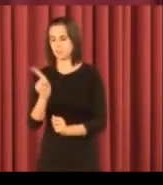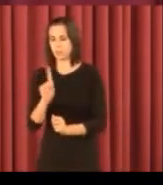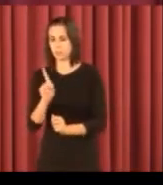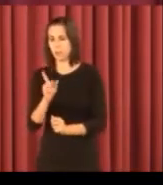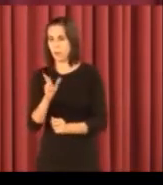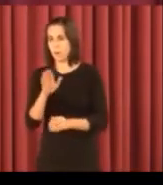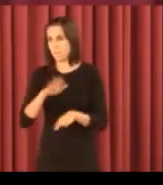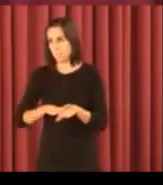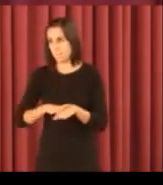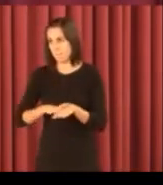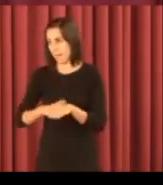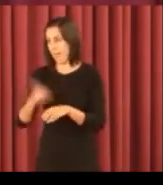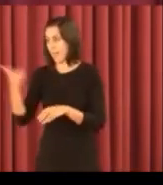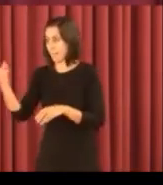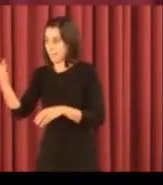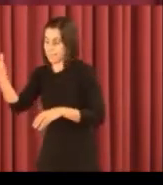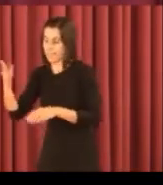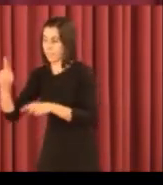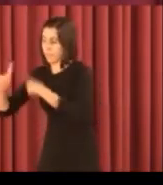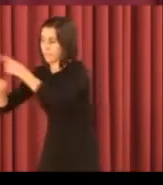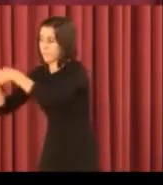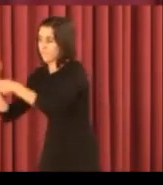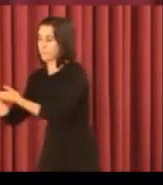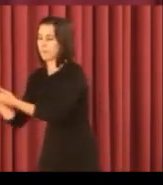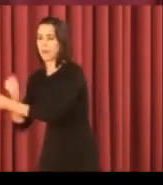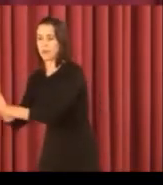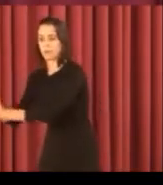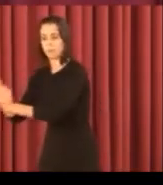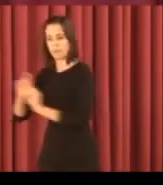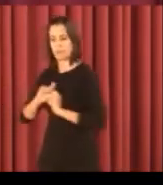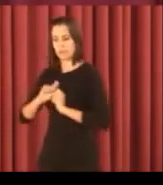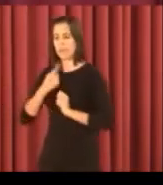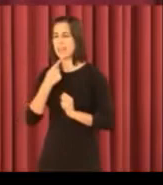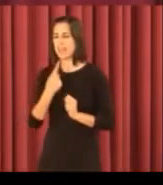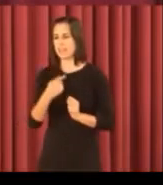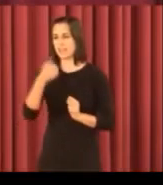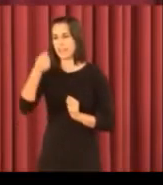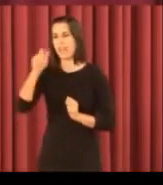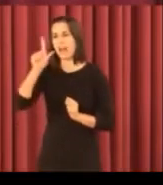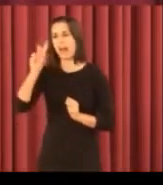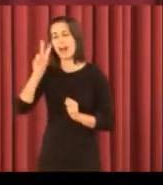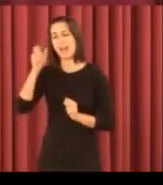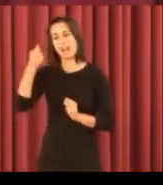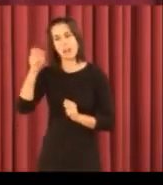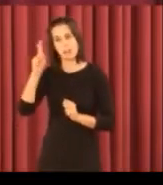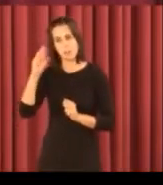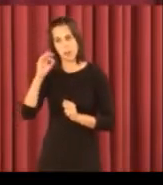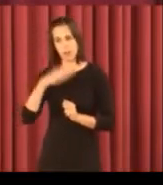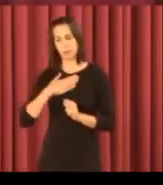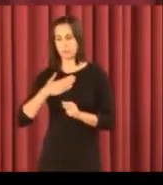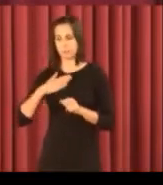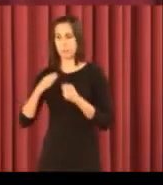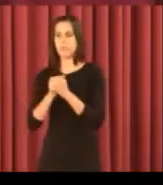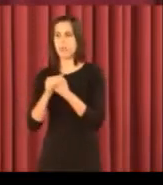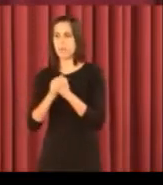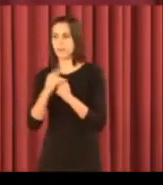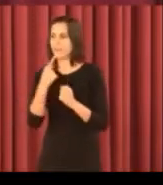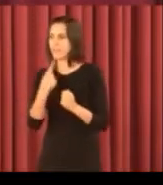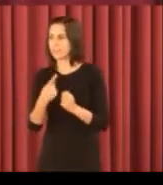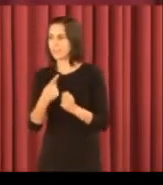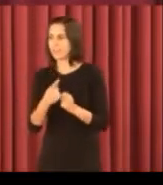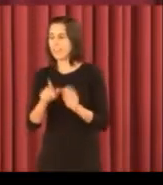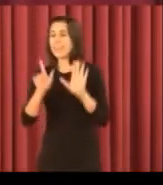familia volvieran a Logroño. Decidí que Álvaro, que es como se llama mi amigo, le daría